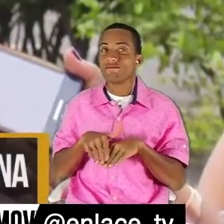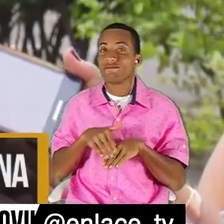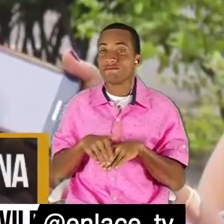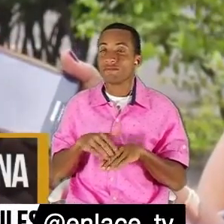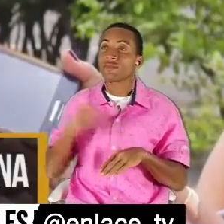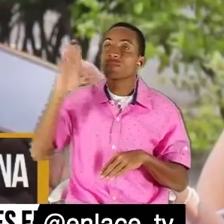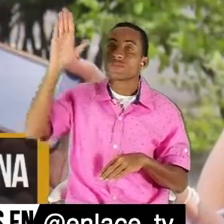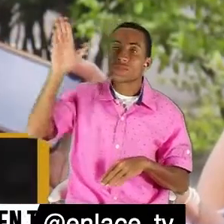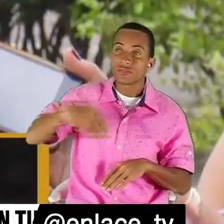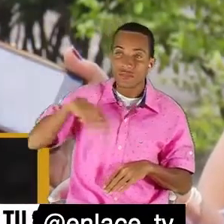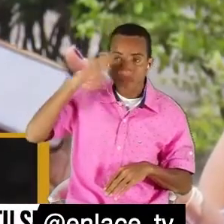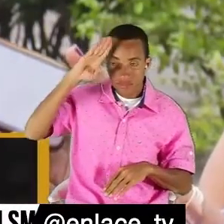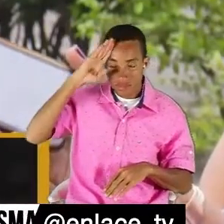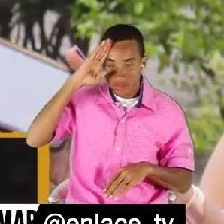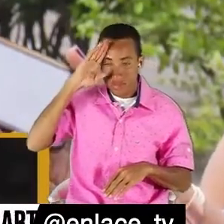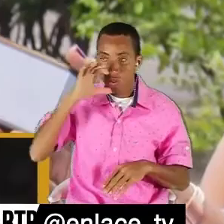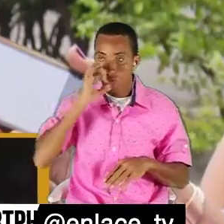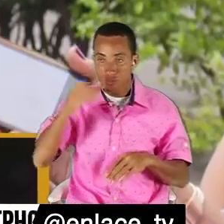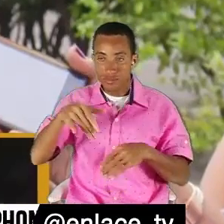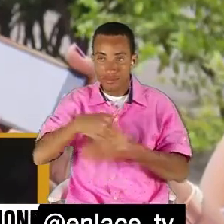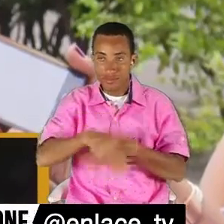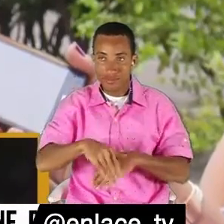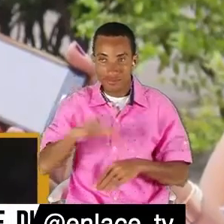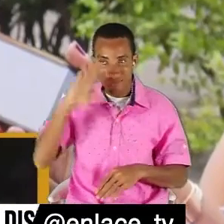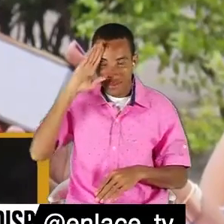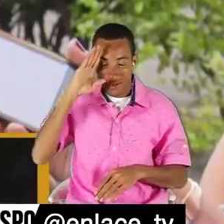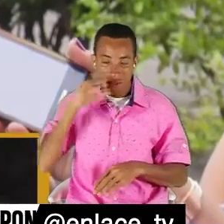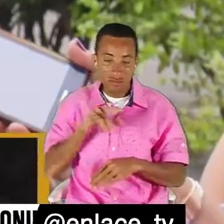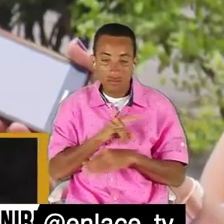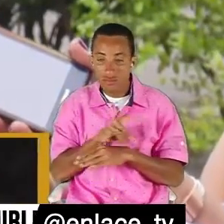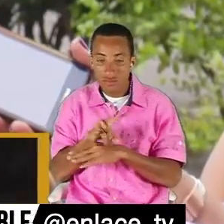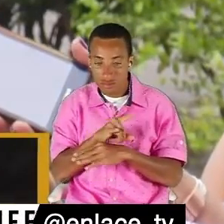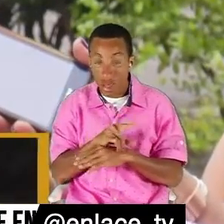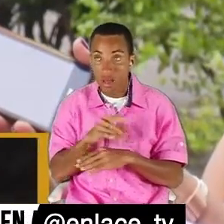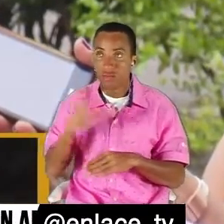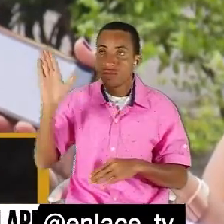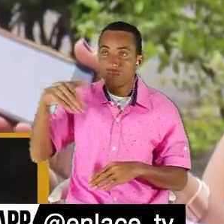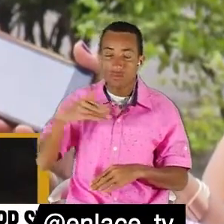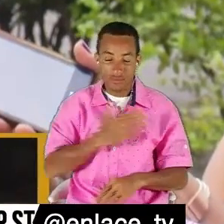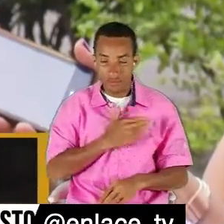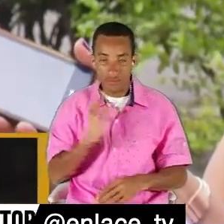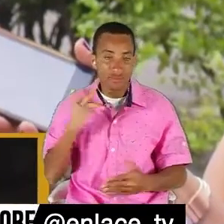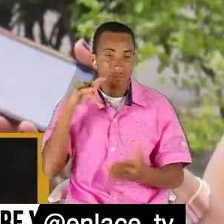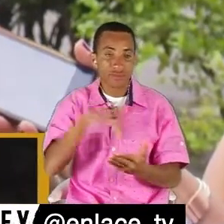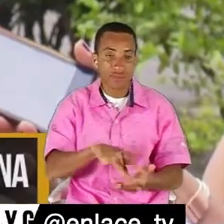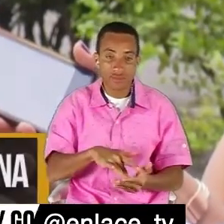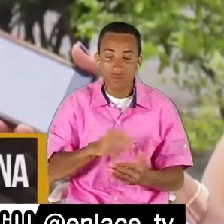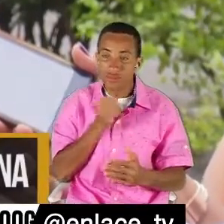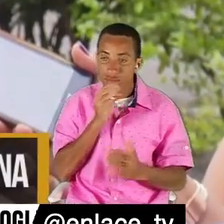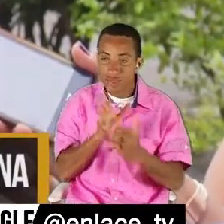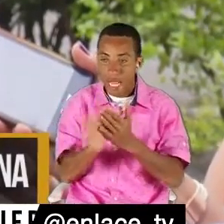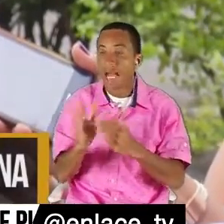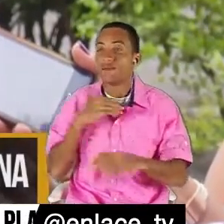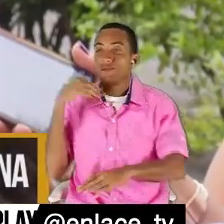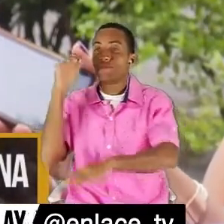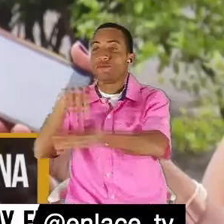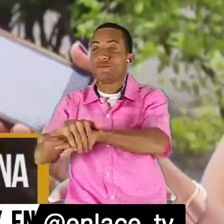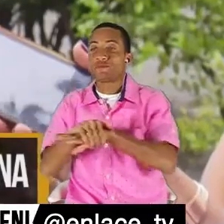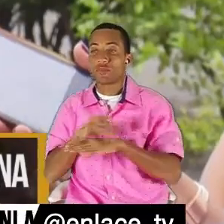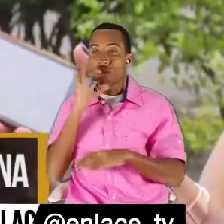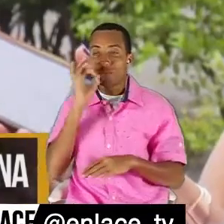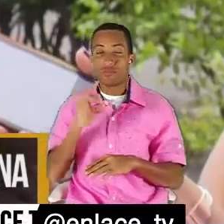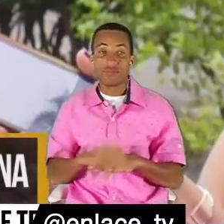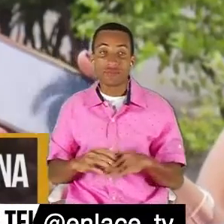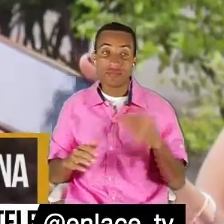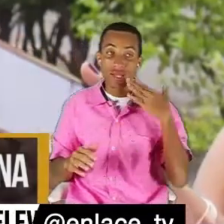cuadrante acude y este sujeto pues es capturado de acuerdo a la denuncia que entabla la señora